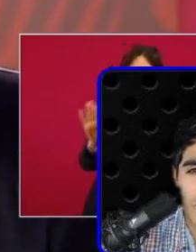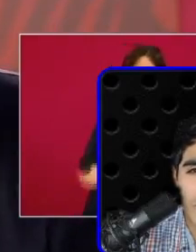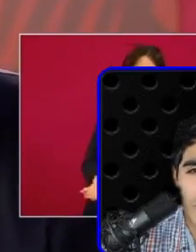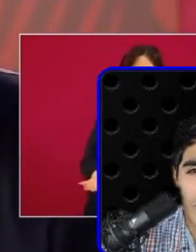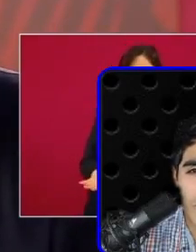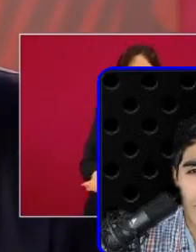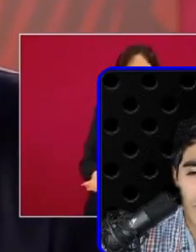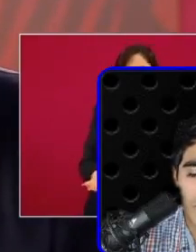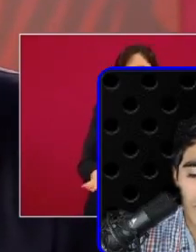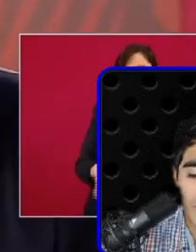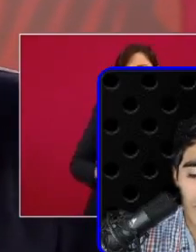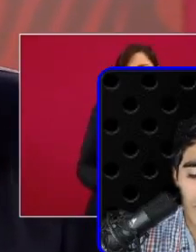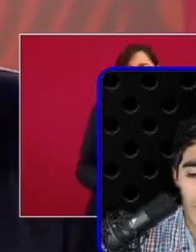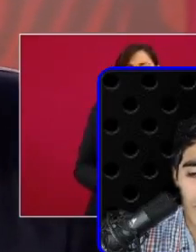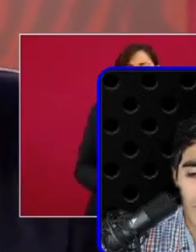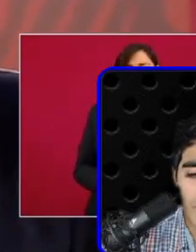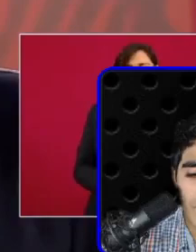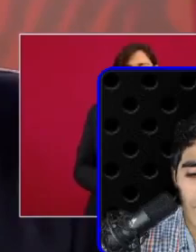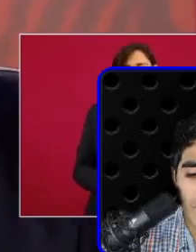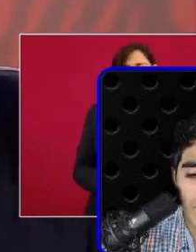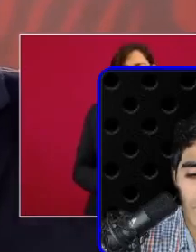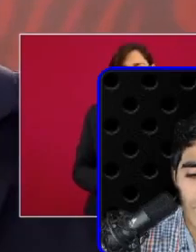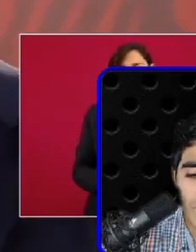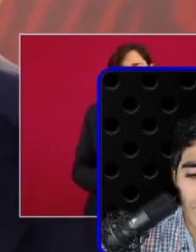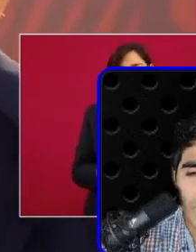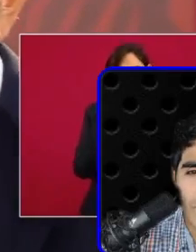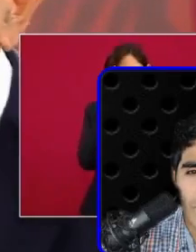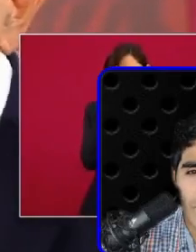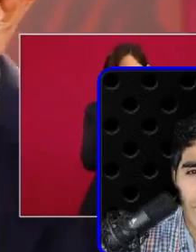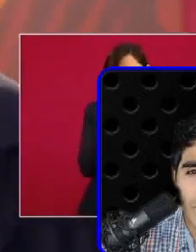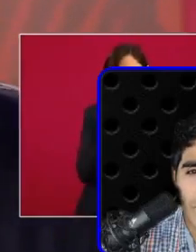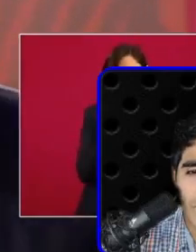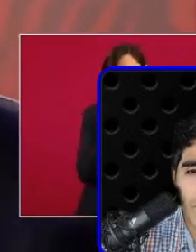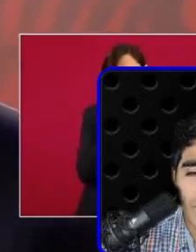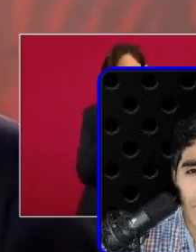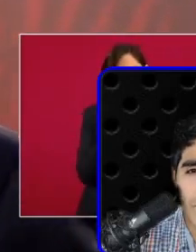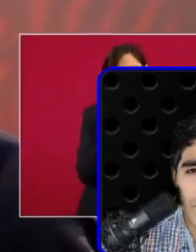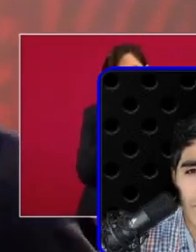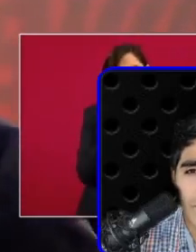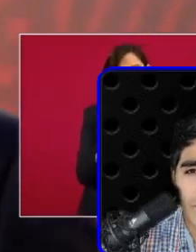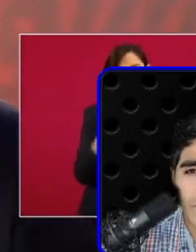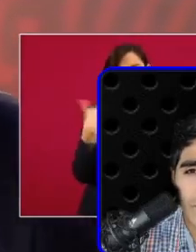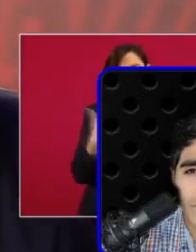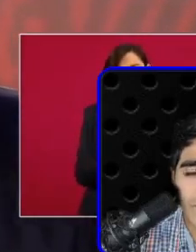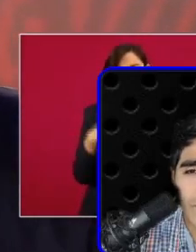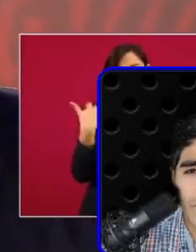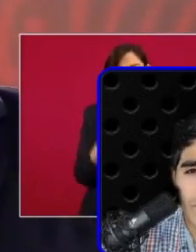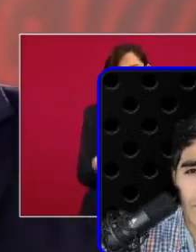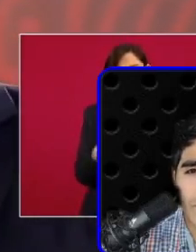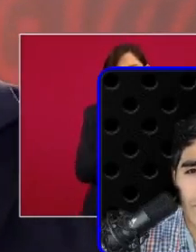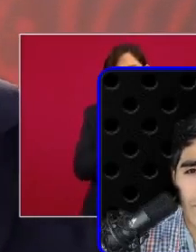muy triste. Don Armando Manzanero, un gran